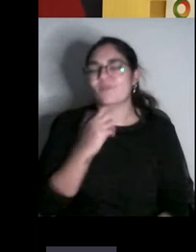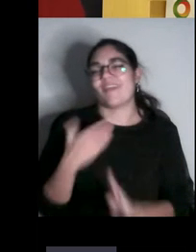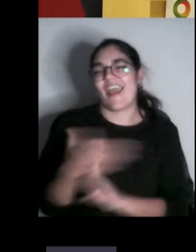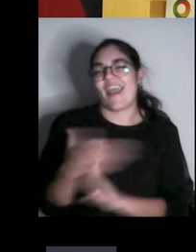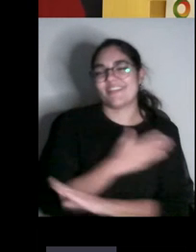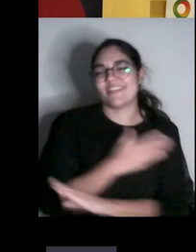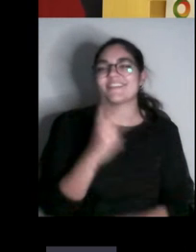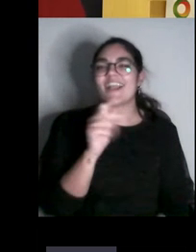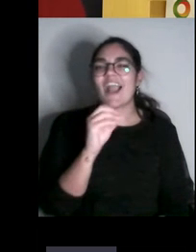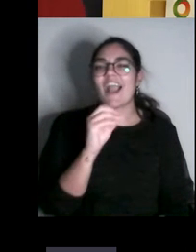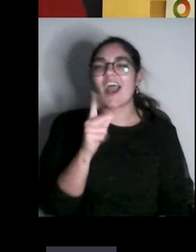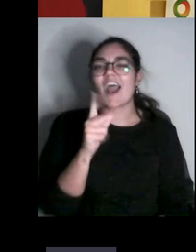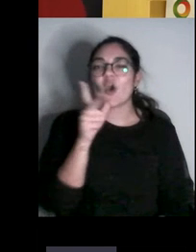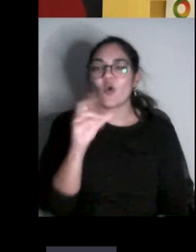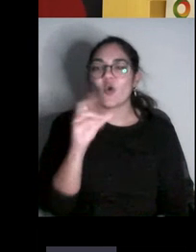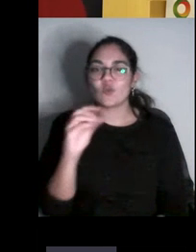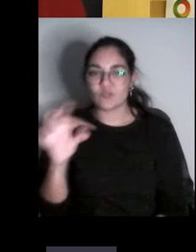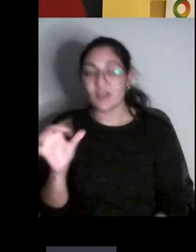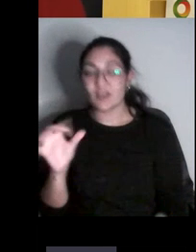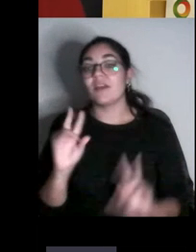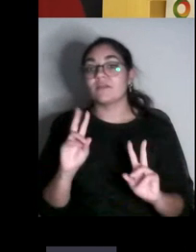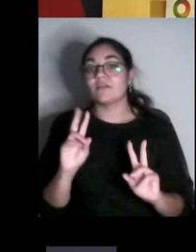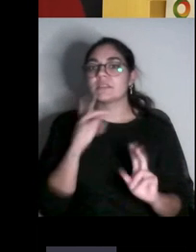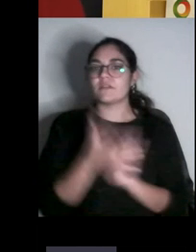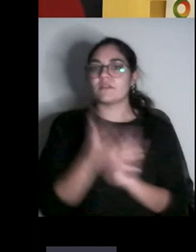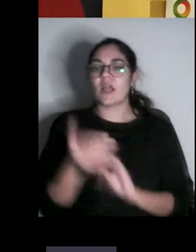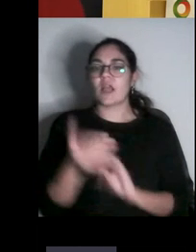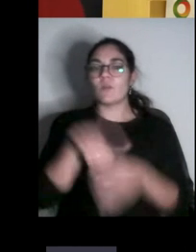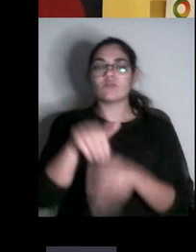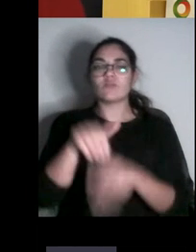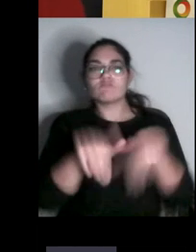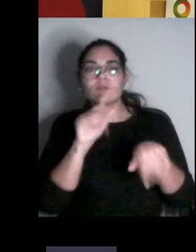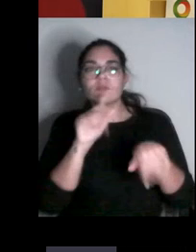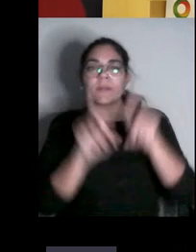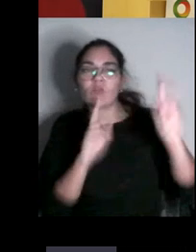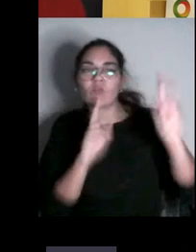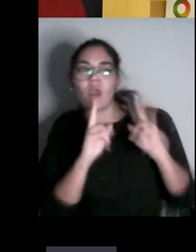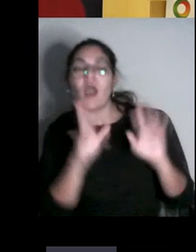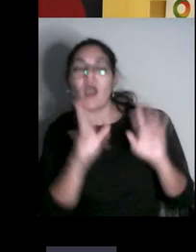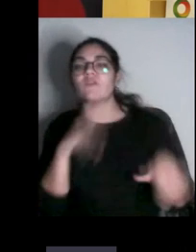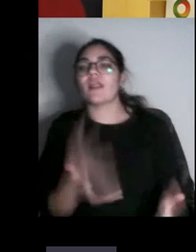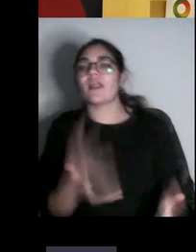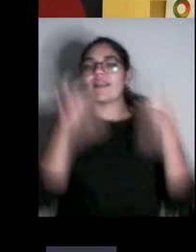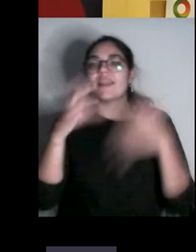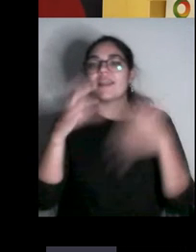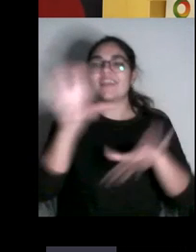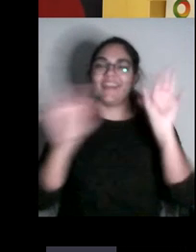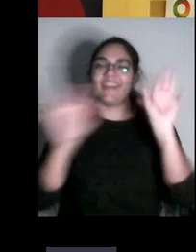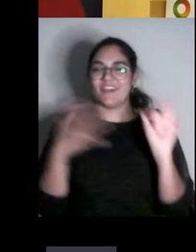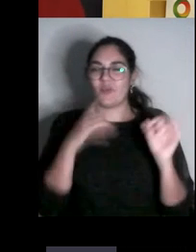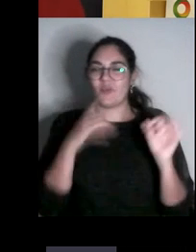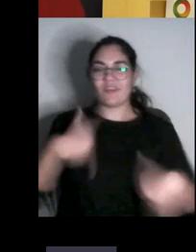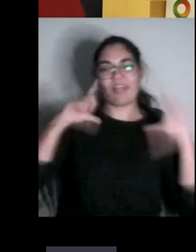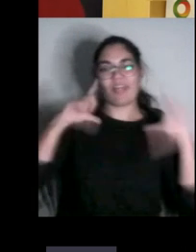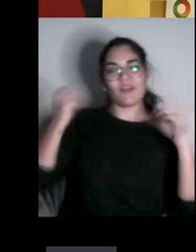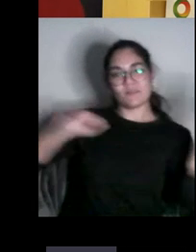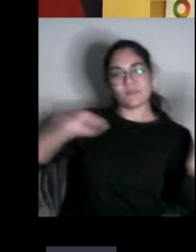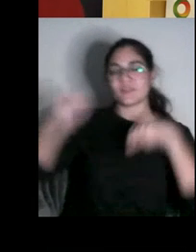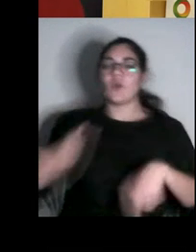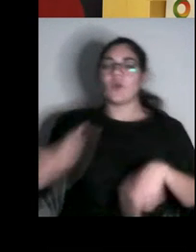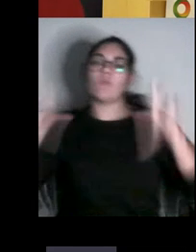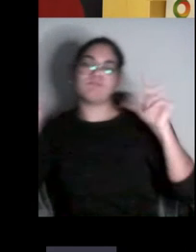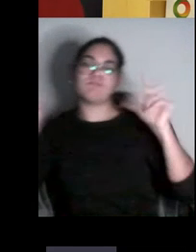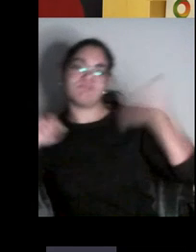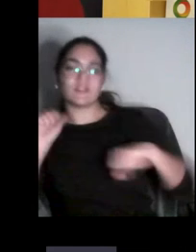inicio del juego todos lados tenemos los personajes de la resistencia tiempo de trabajo los personajes tembisa